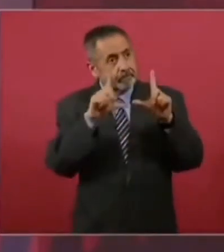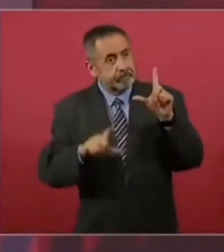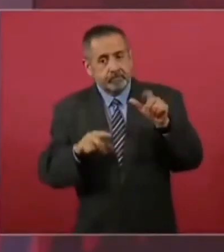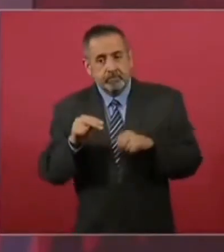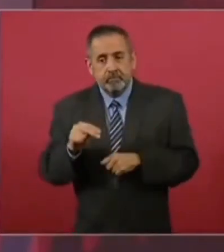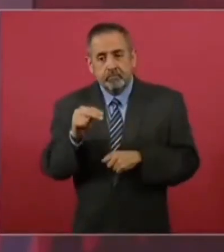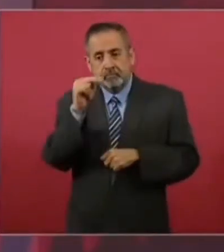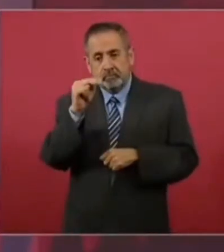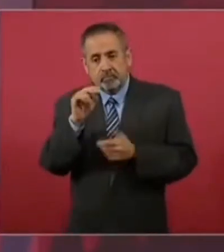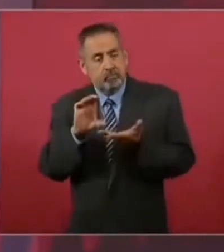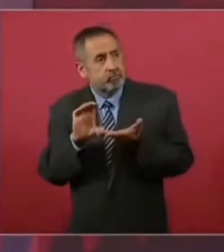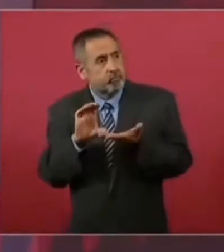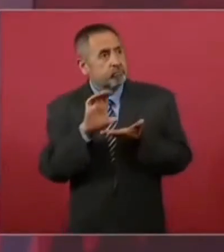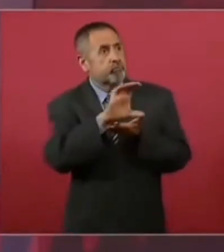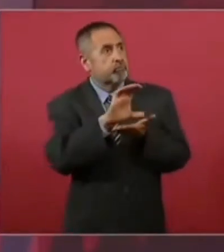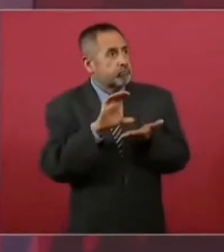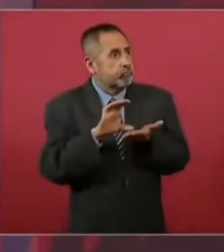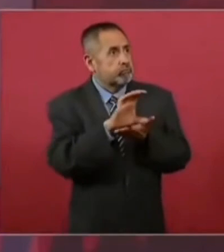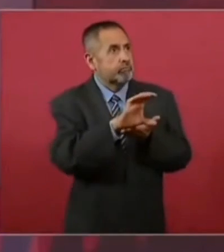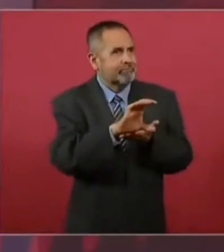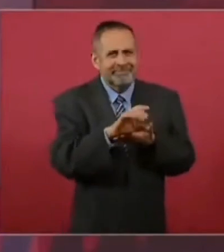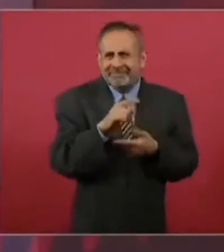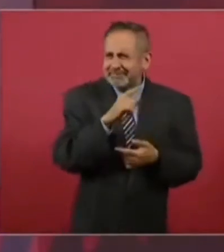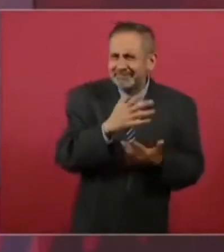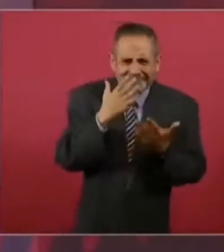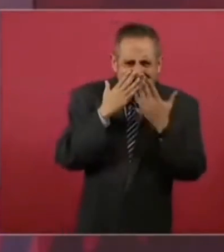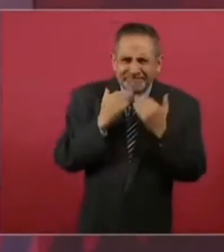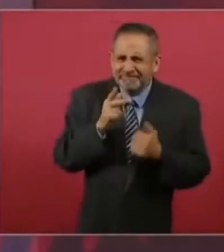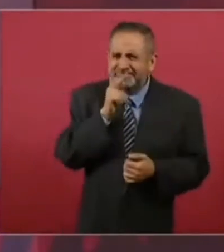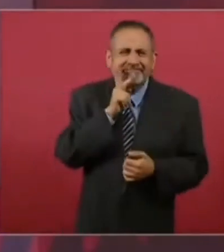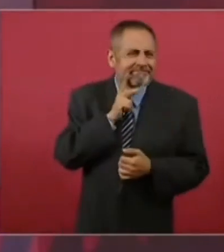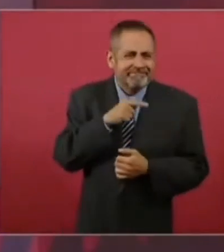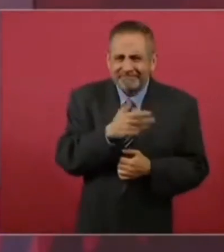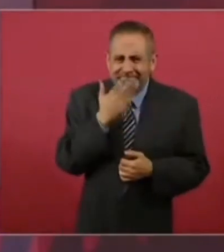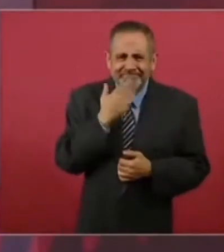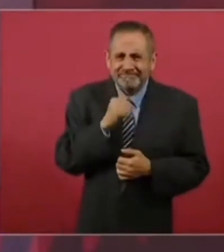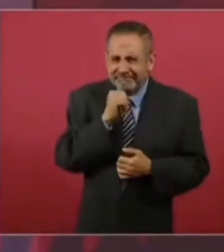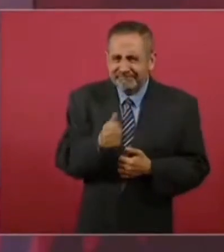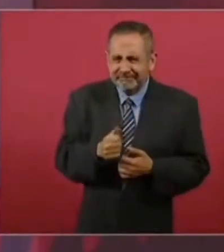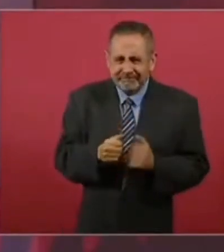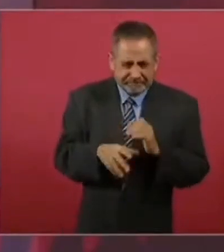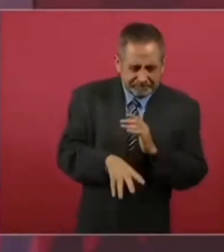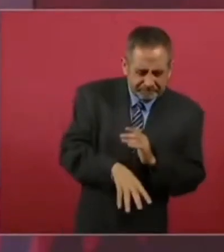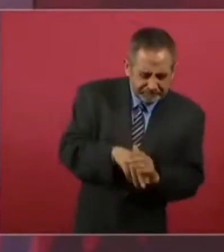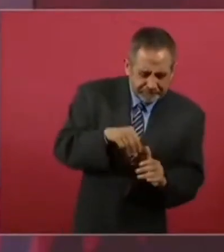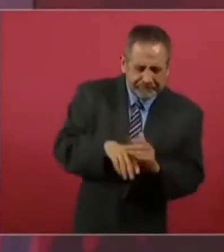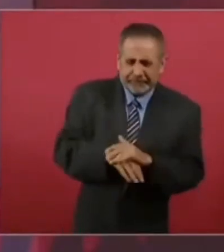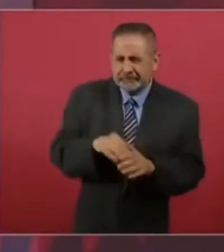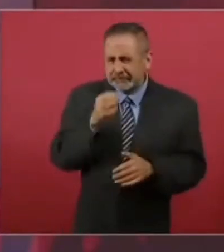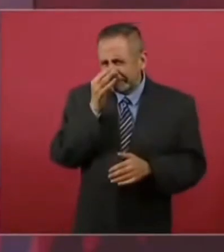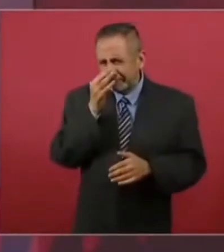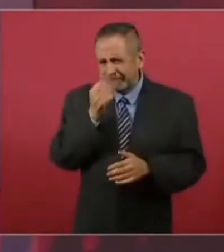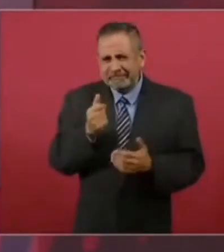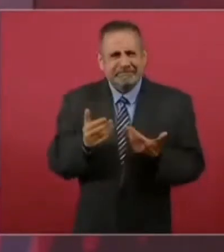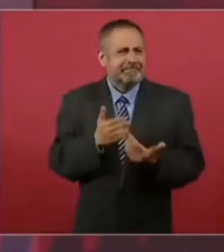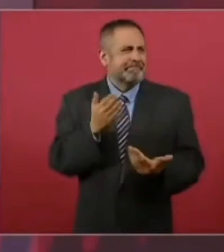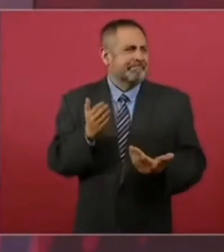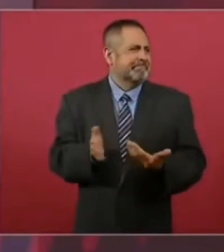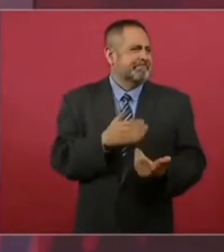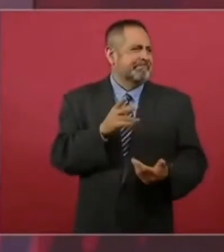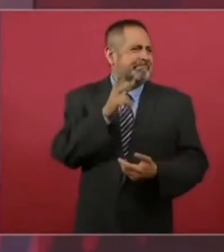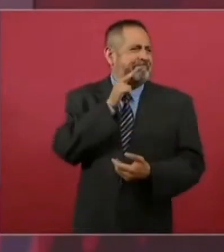donde no hay petróleo o donde es poca la producción de